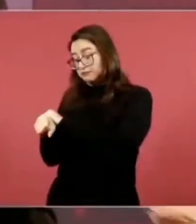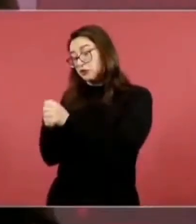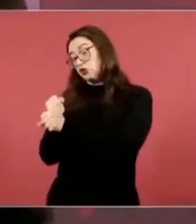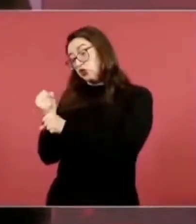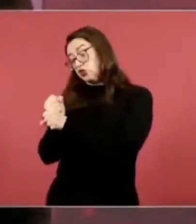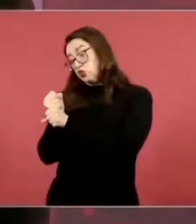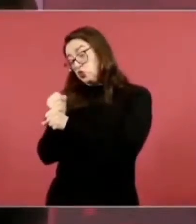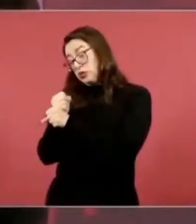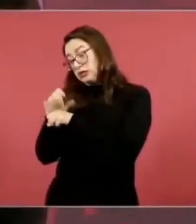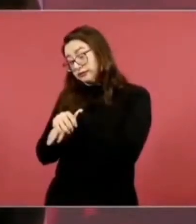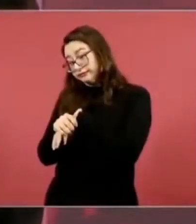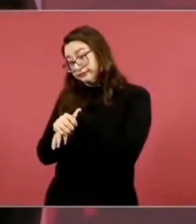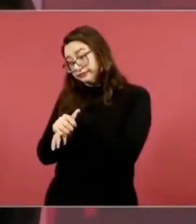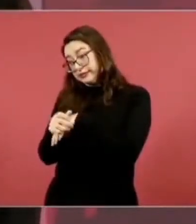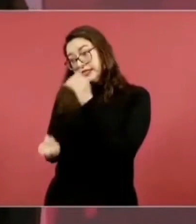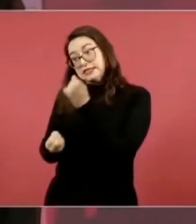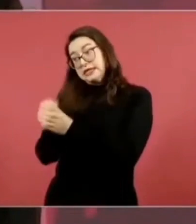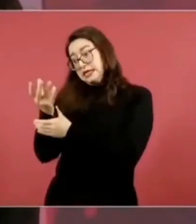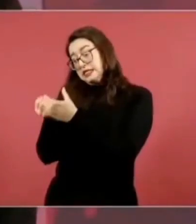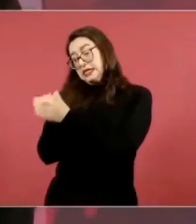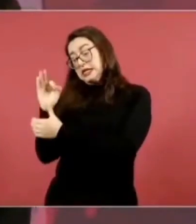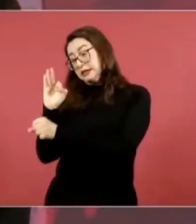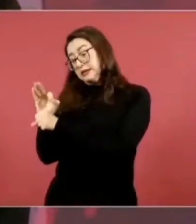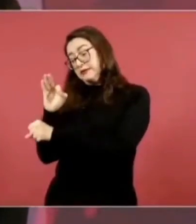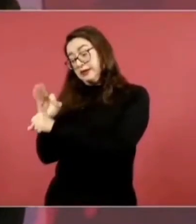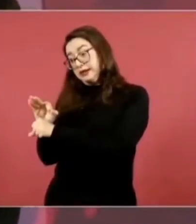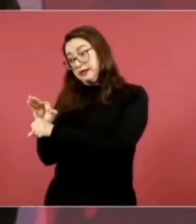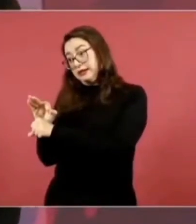se deja sin justicia,